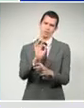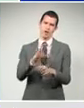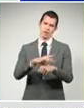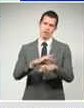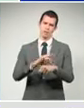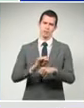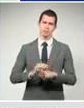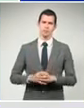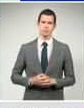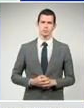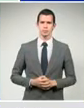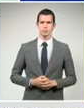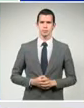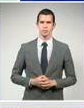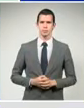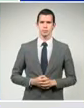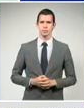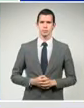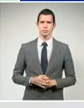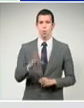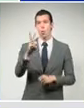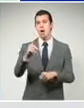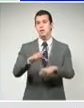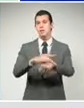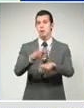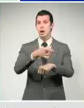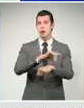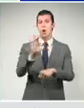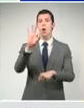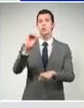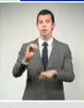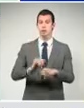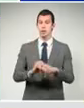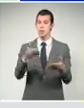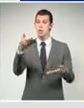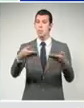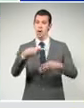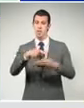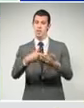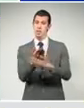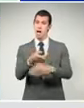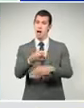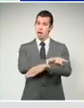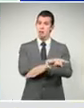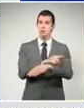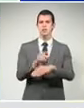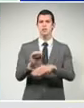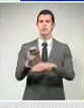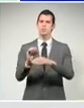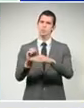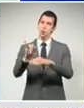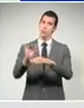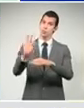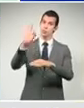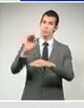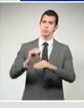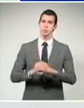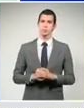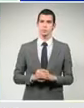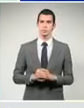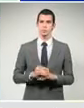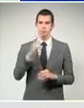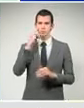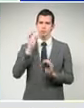territorio. 80 casos ayer, 8 más que el día anterior, la transmisión más elevada que se ha mantenido